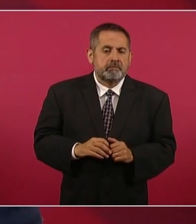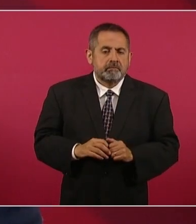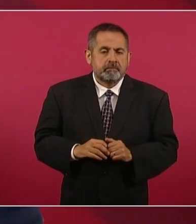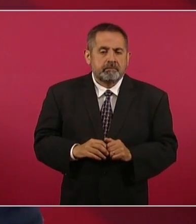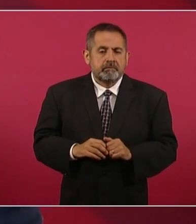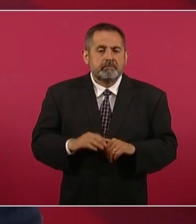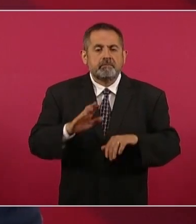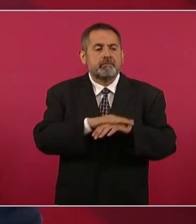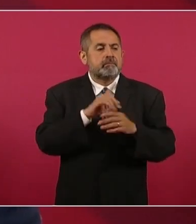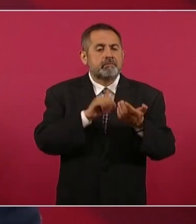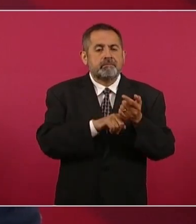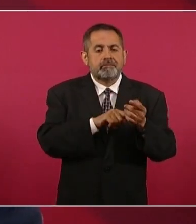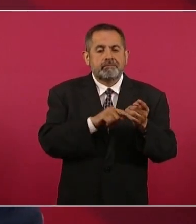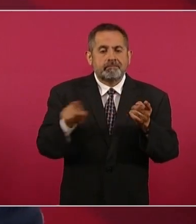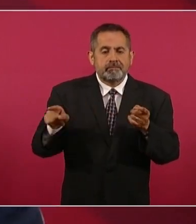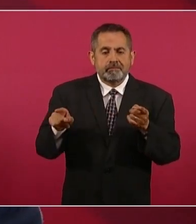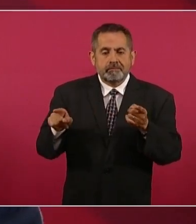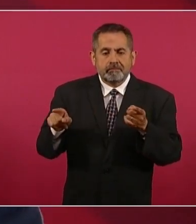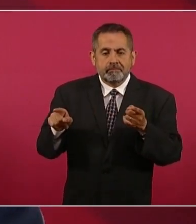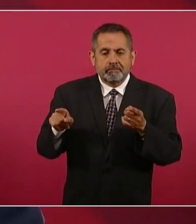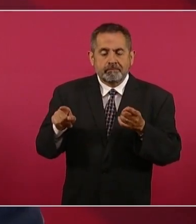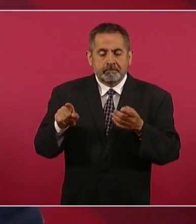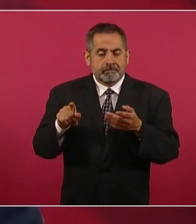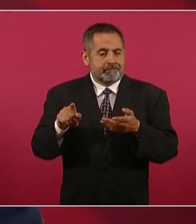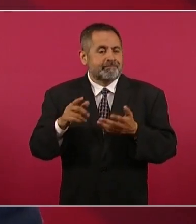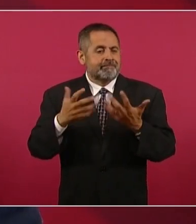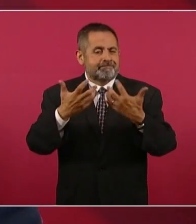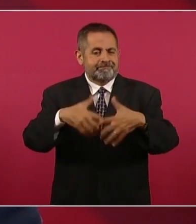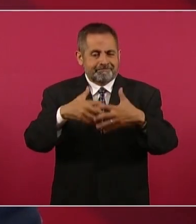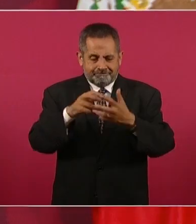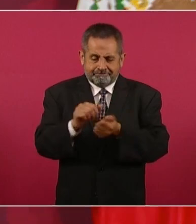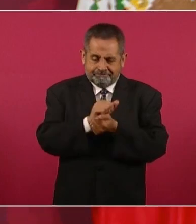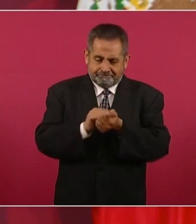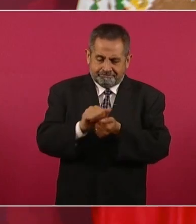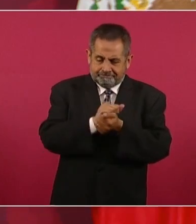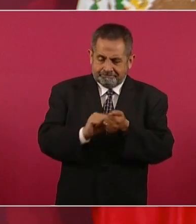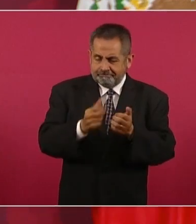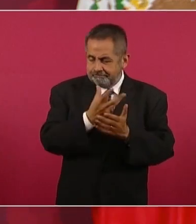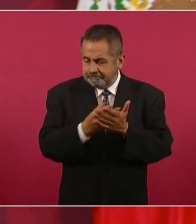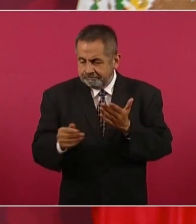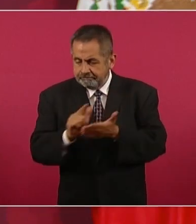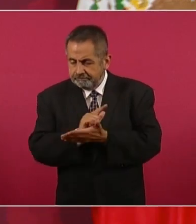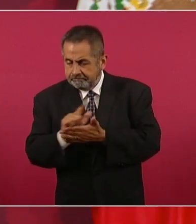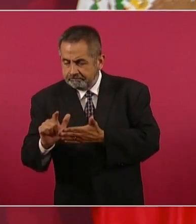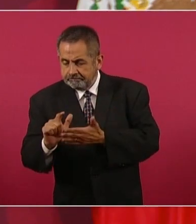Porque se perdió capacidad de refinación en el mundo.